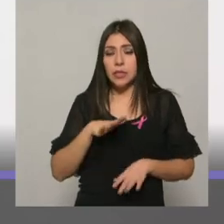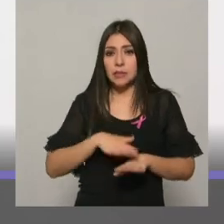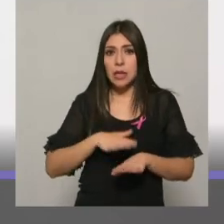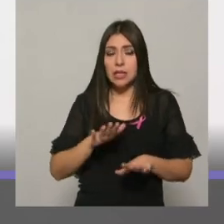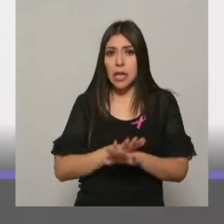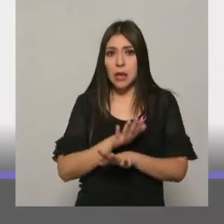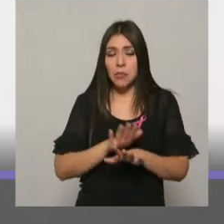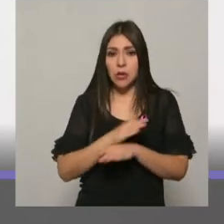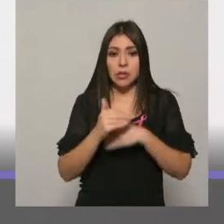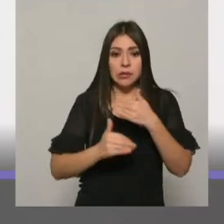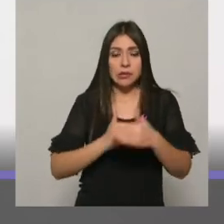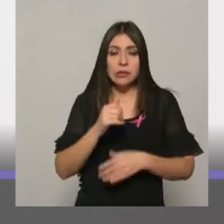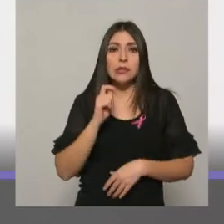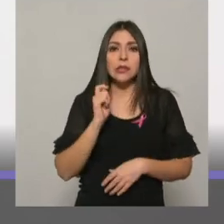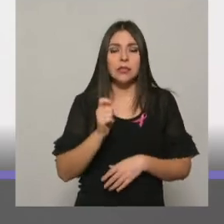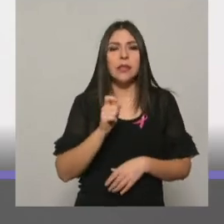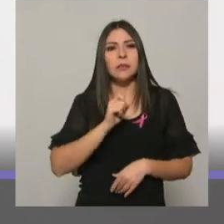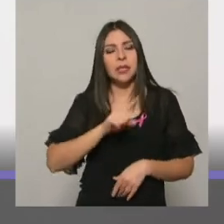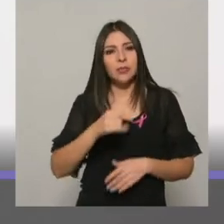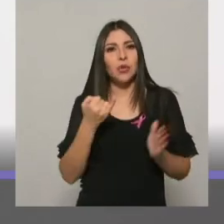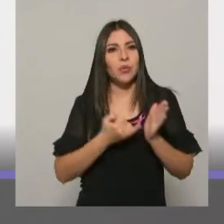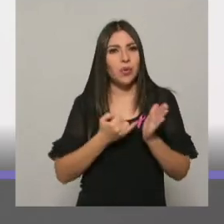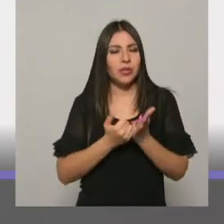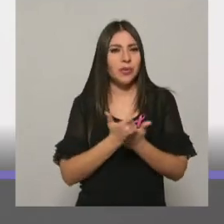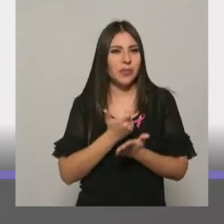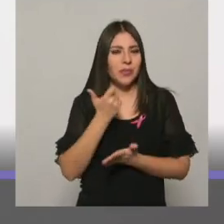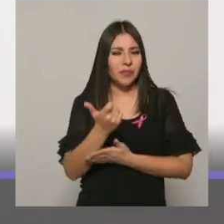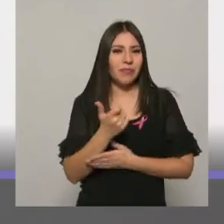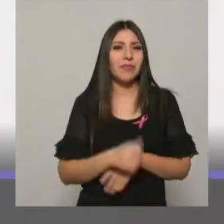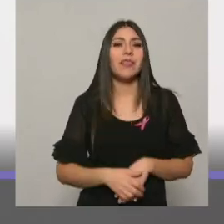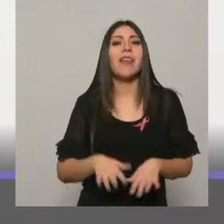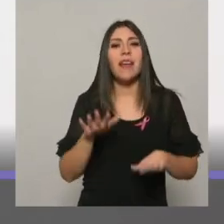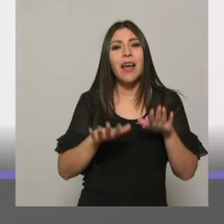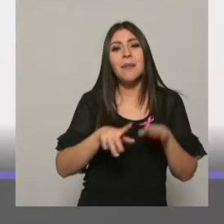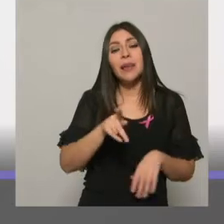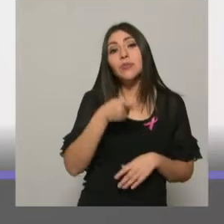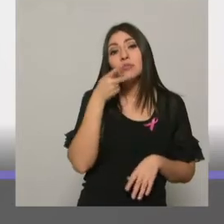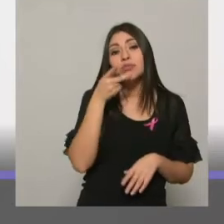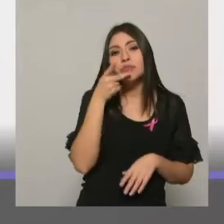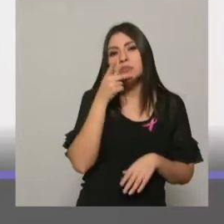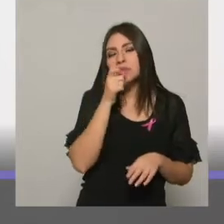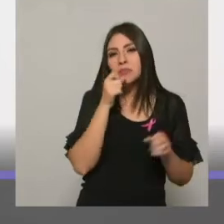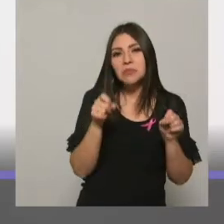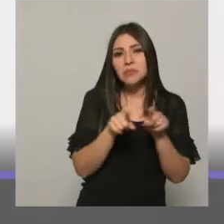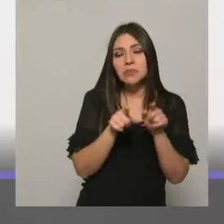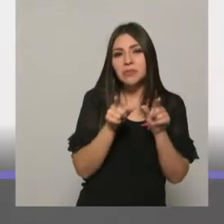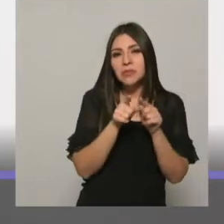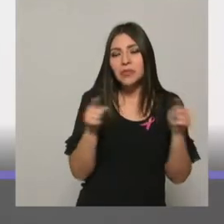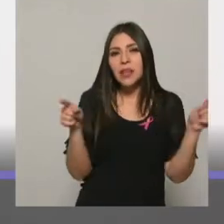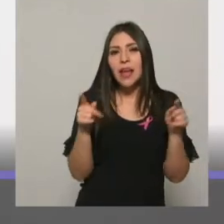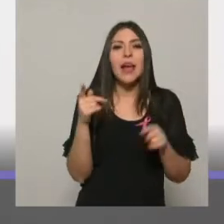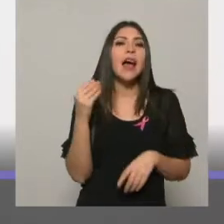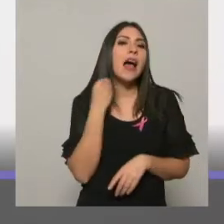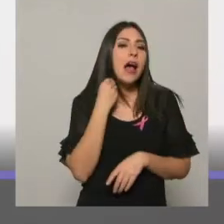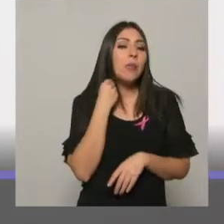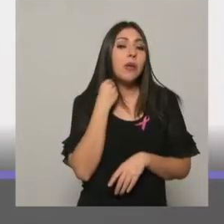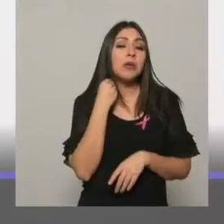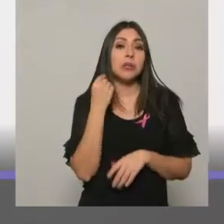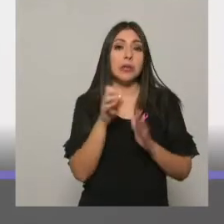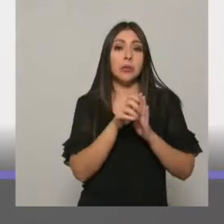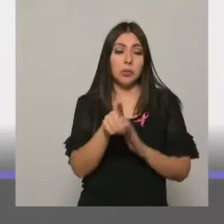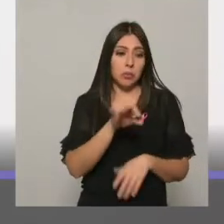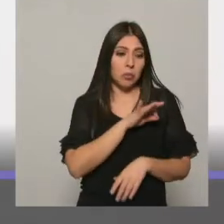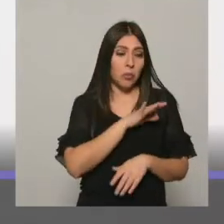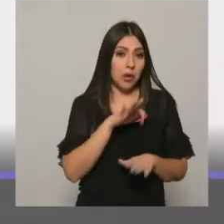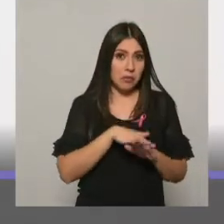impuestos. Y como tú sabes, los abogados tienen una frase: si puedes lo más, puedes lo menos. Y lo más siempre es pagar impuestos